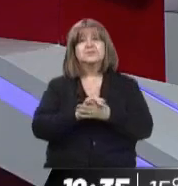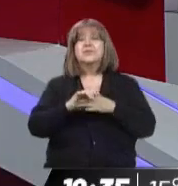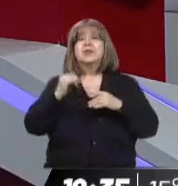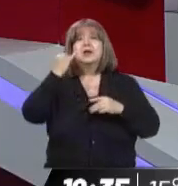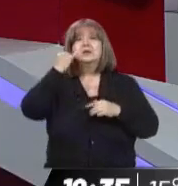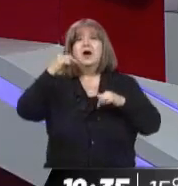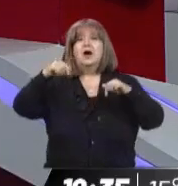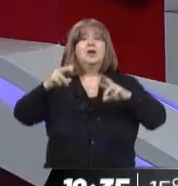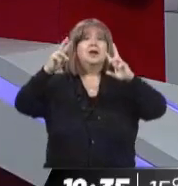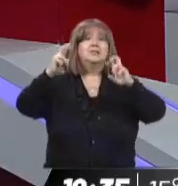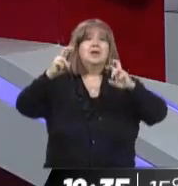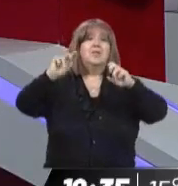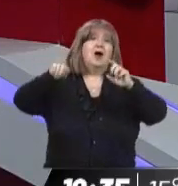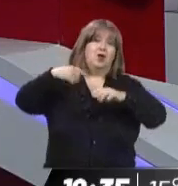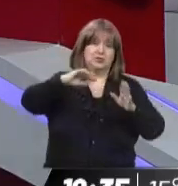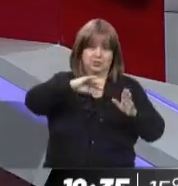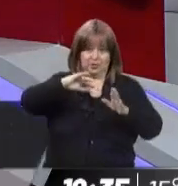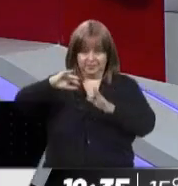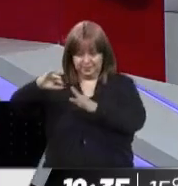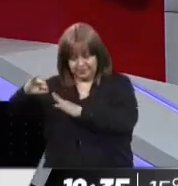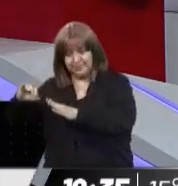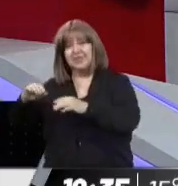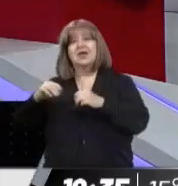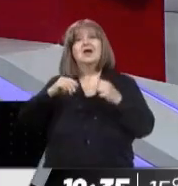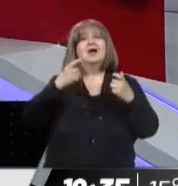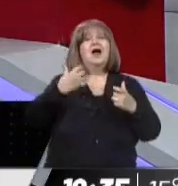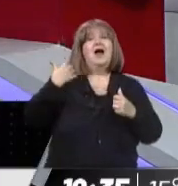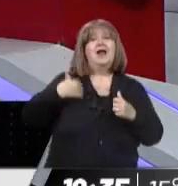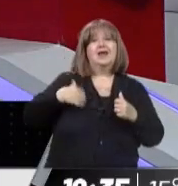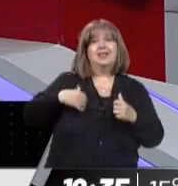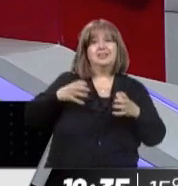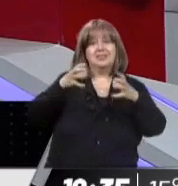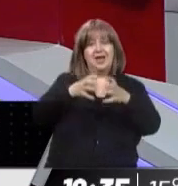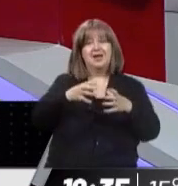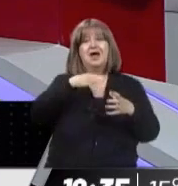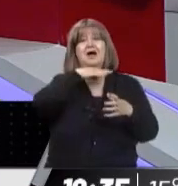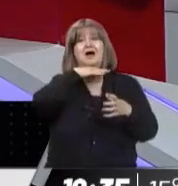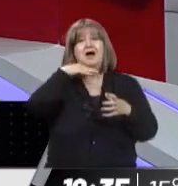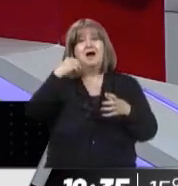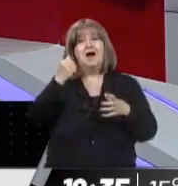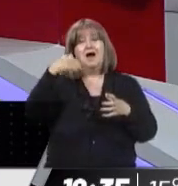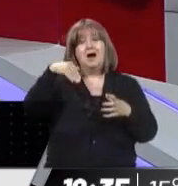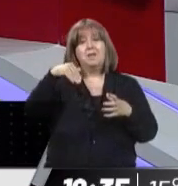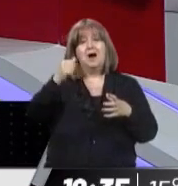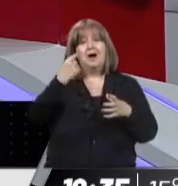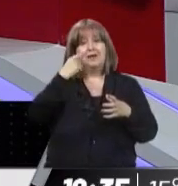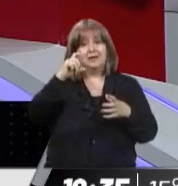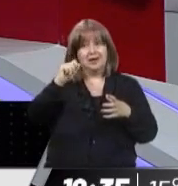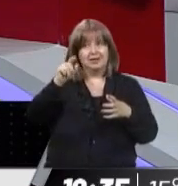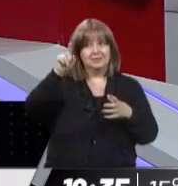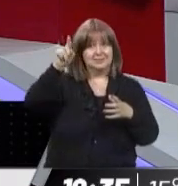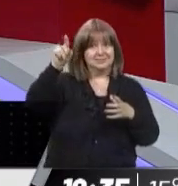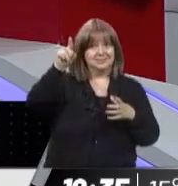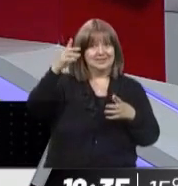Nueva Jersey, sí. Argentina-Jamaica, penúltimo partido antes del Mundial. Messi, la gran figura, la seguridad del estadio que fue un